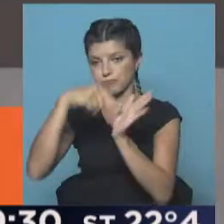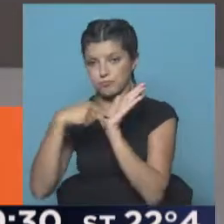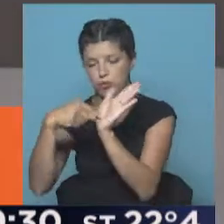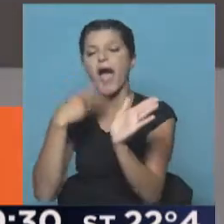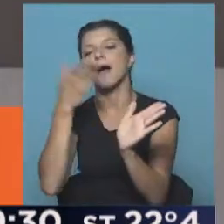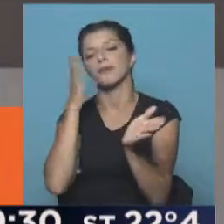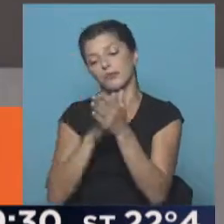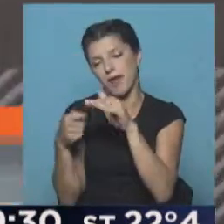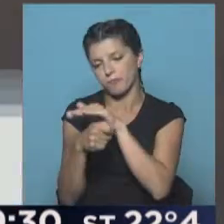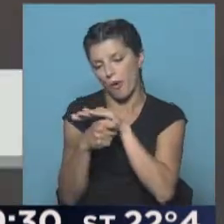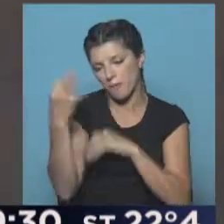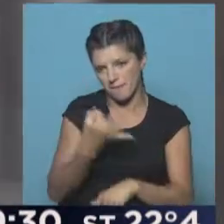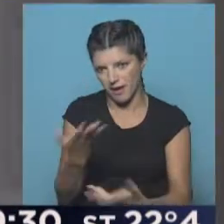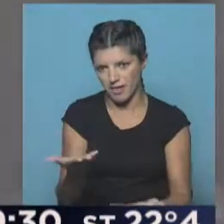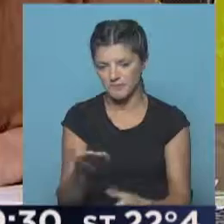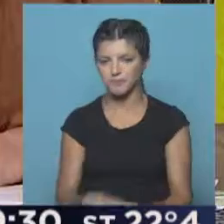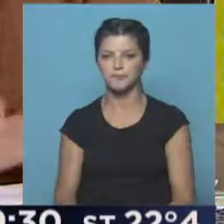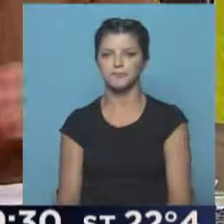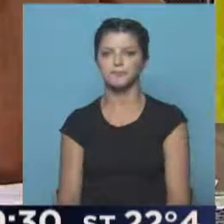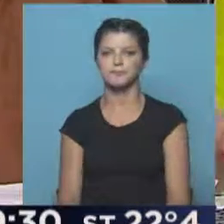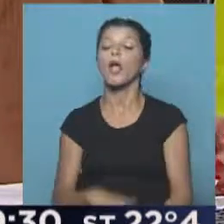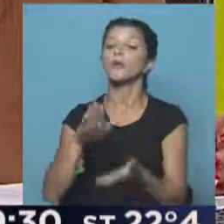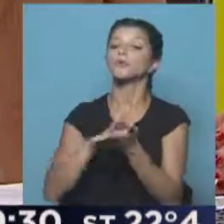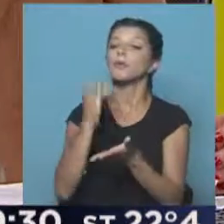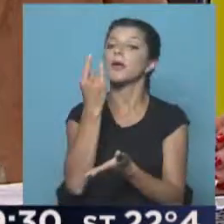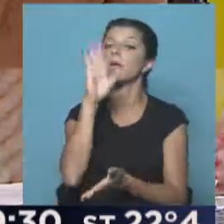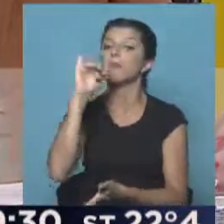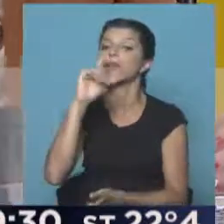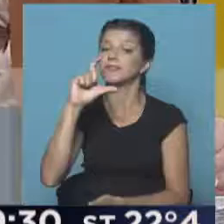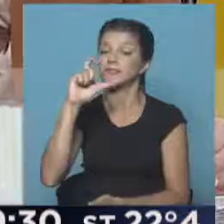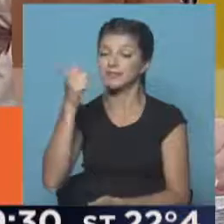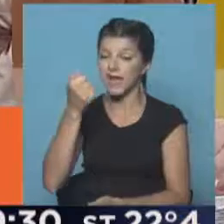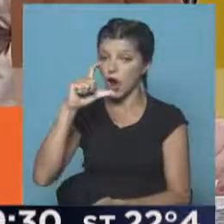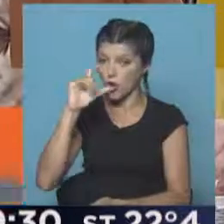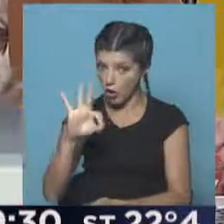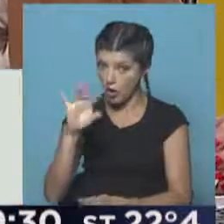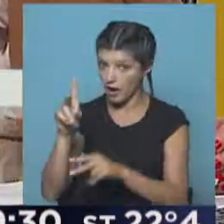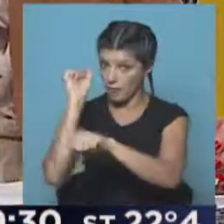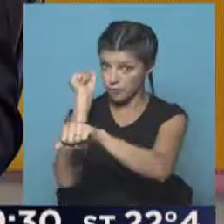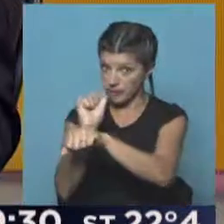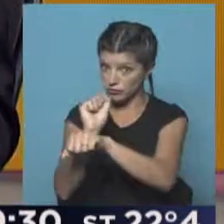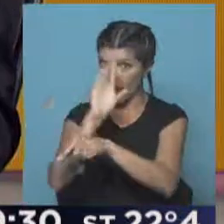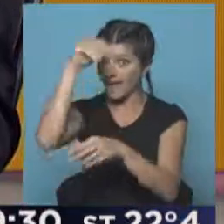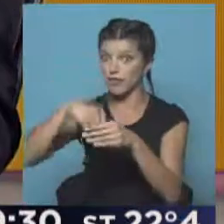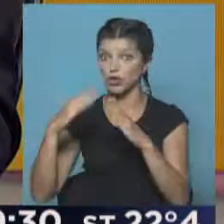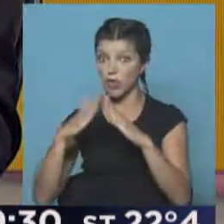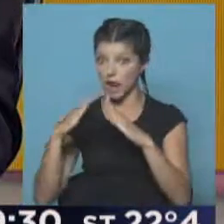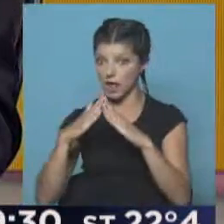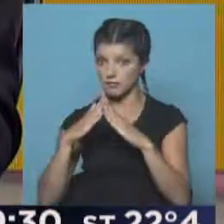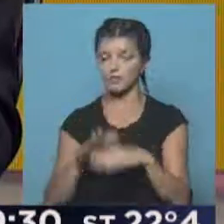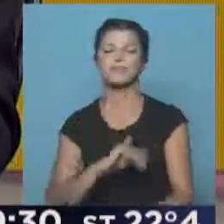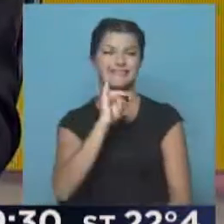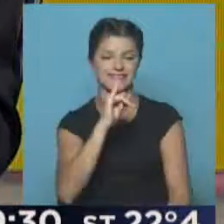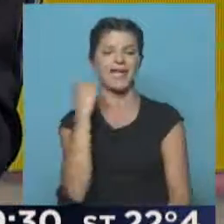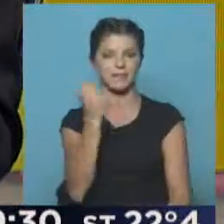a las coimas, ¿no?, que se pagaron. A propósito de Bursaco, Román continúa detenido en una causa paralela, prisión domiciliaria, ¿no? Exacto, es importante